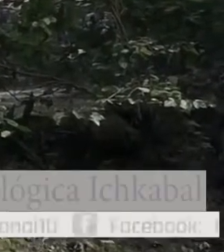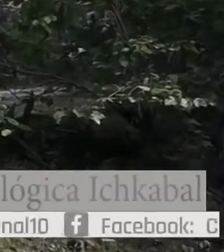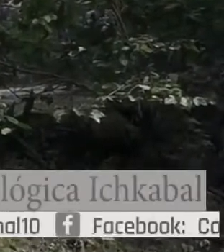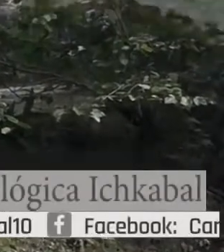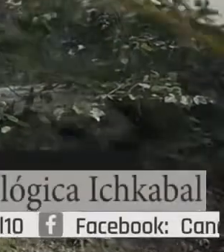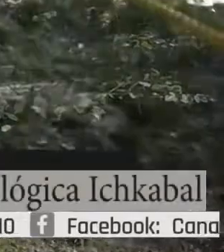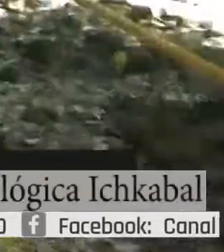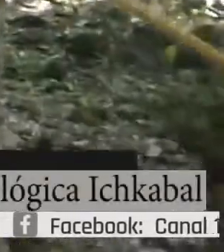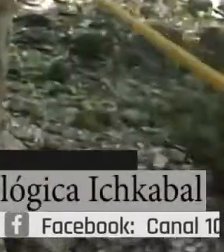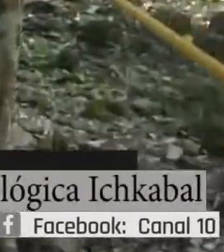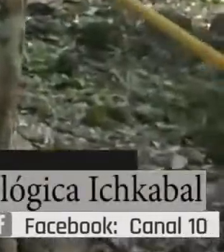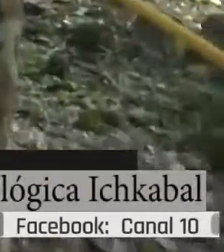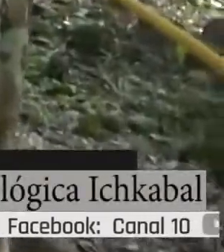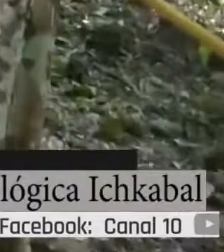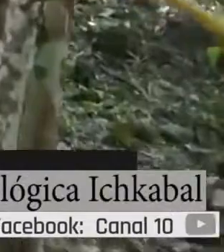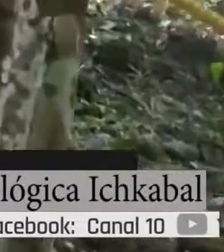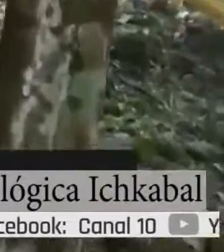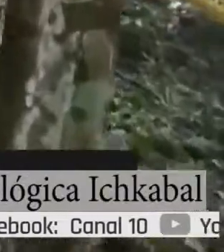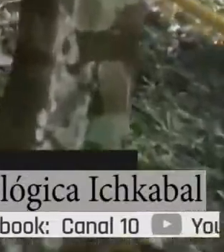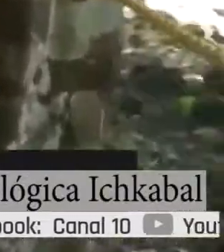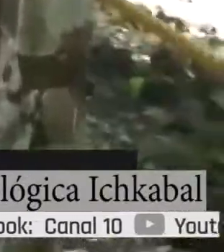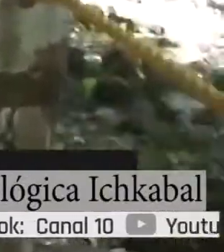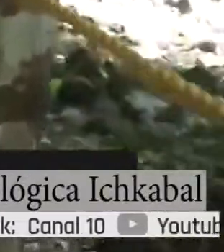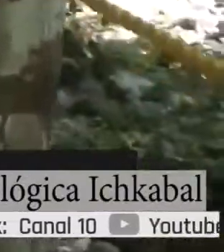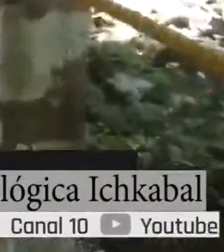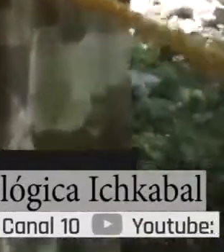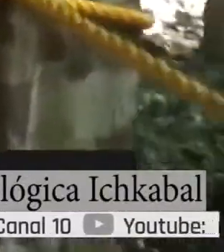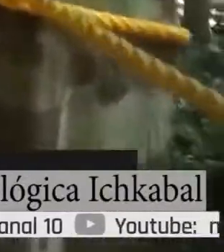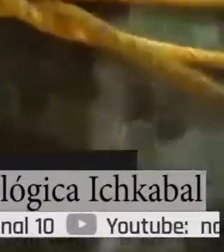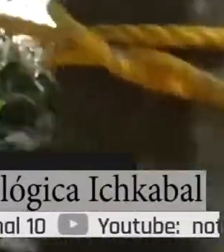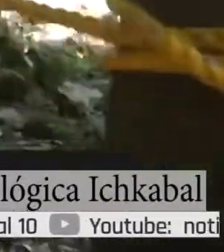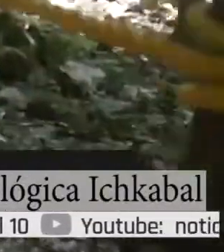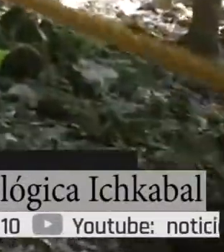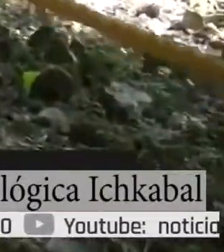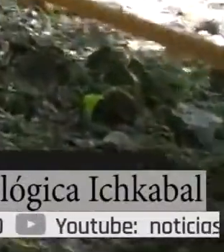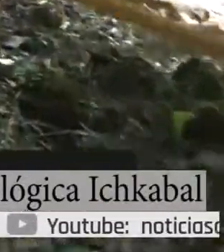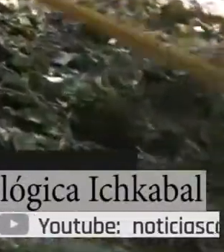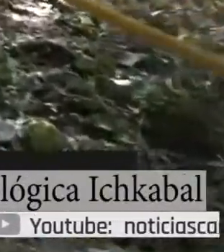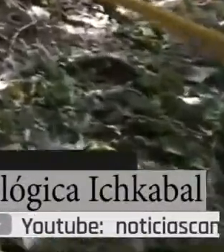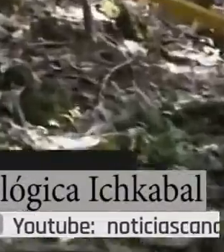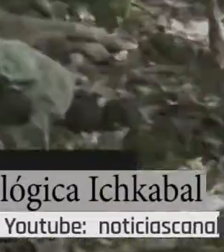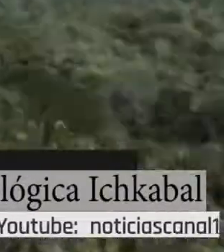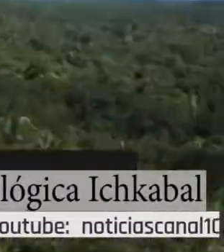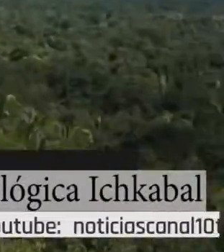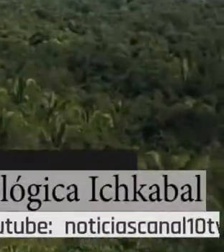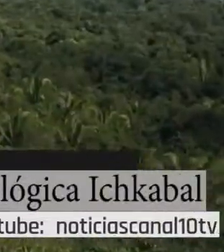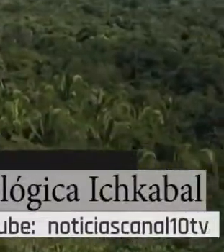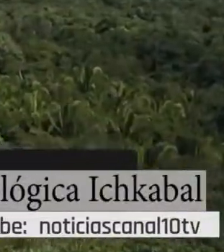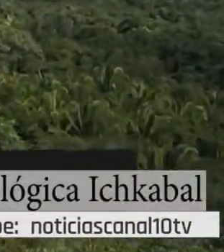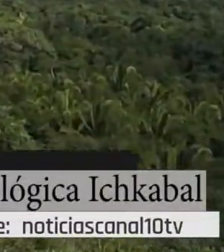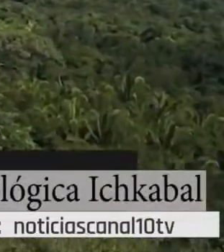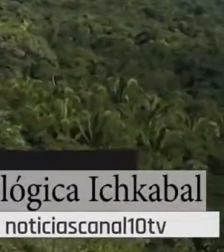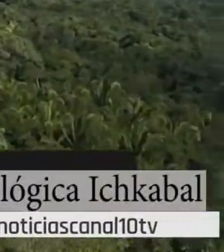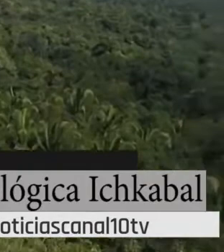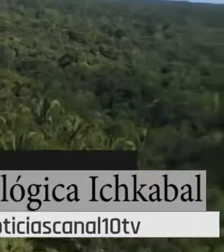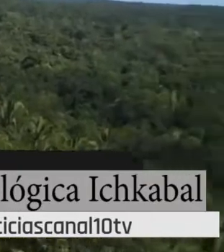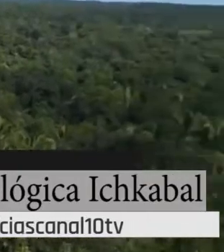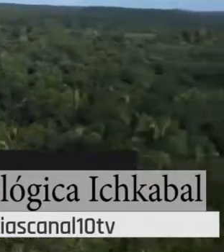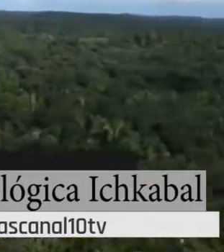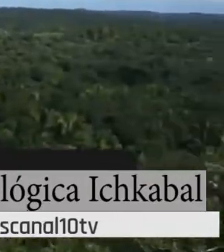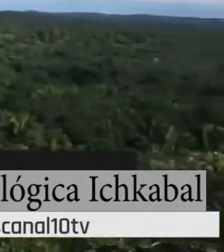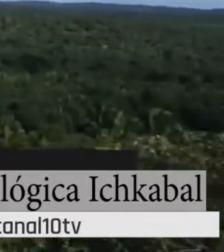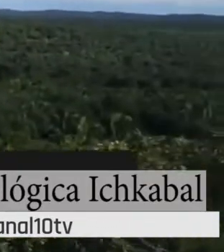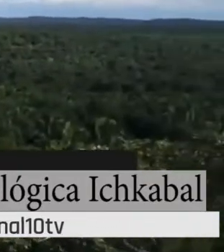indicó que el objetivo del programa de salvamento de zonas arqueológicas es que se promuevan turísticamente las zonas de mayor riqueza cultural e histórica